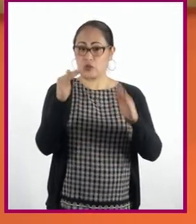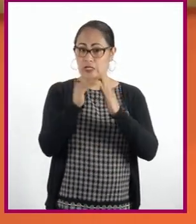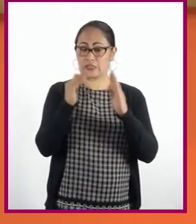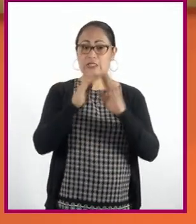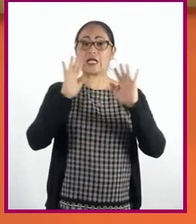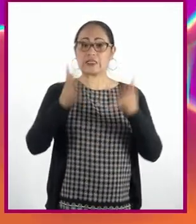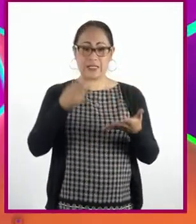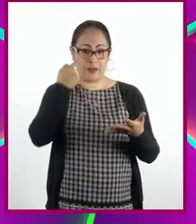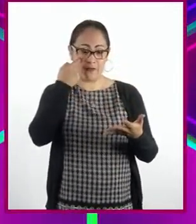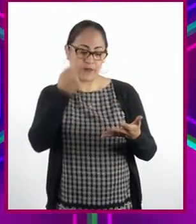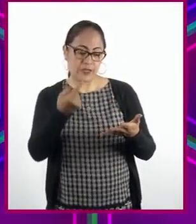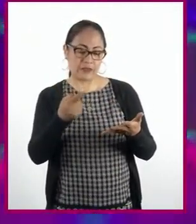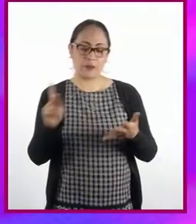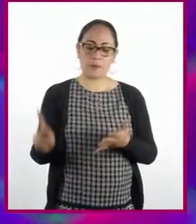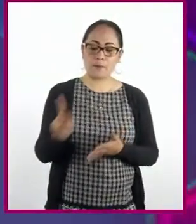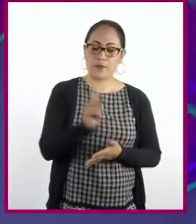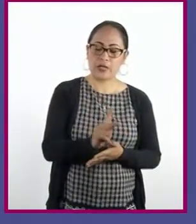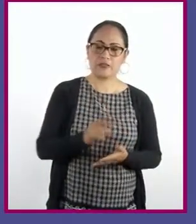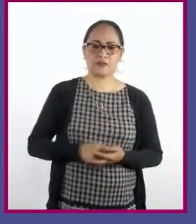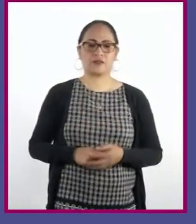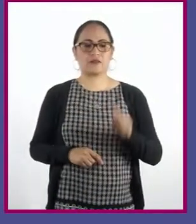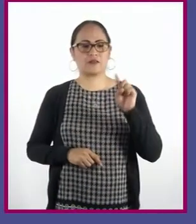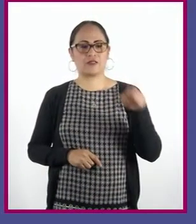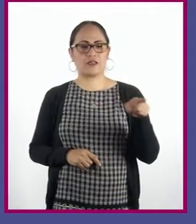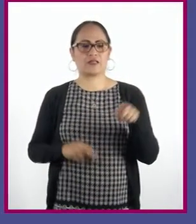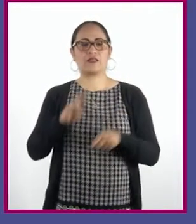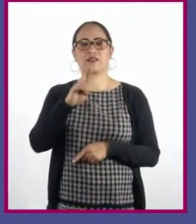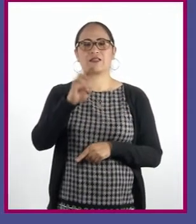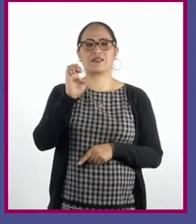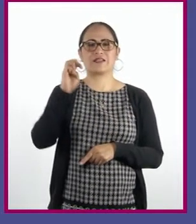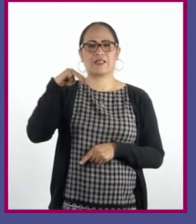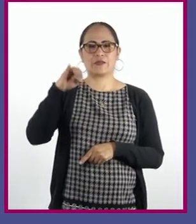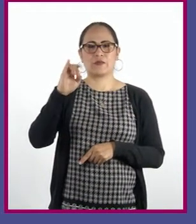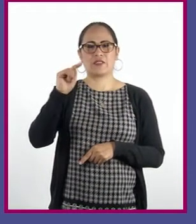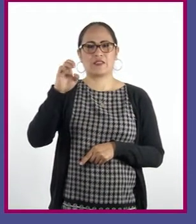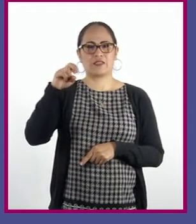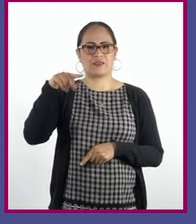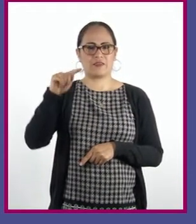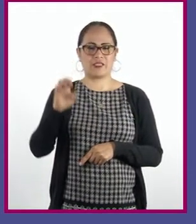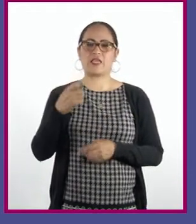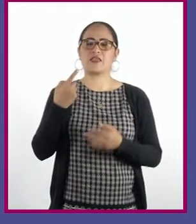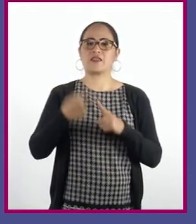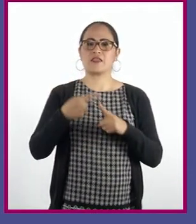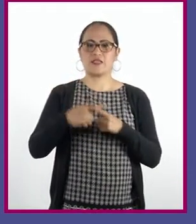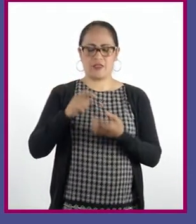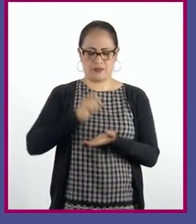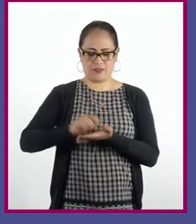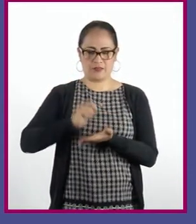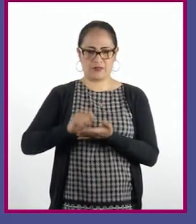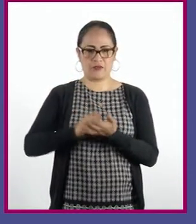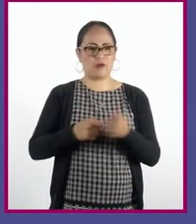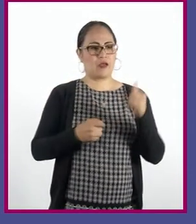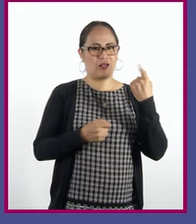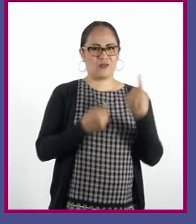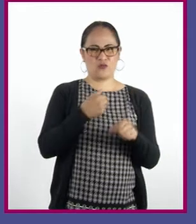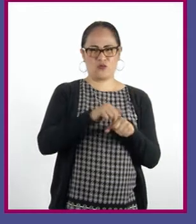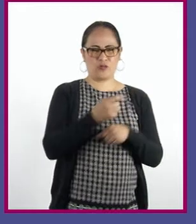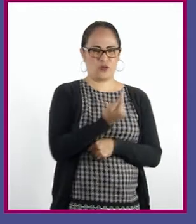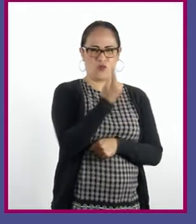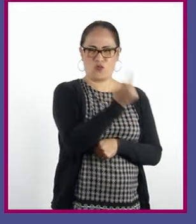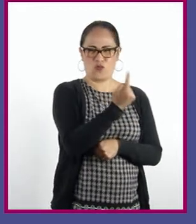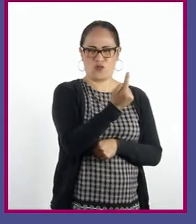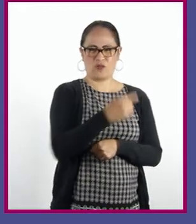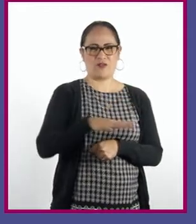sus anotaciones. Remitente. ¿Quién escribe la carta? En la carta 1, correspondiente a la carta